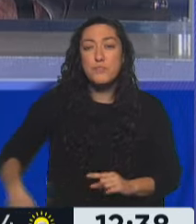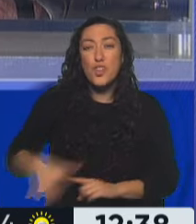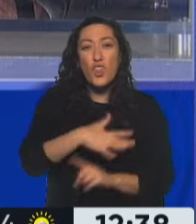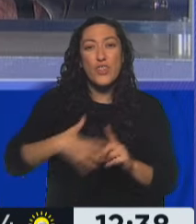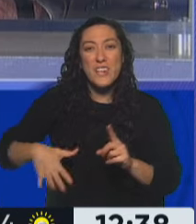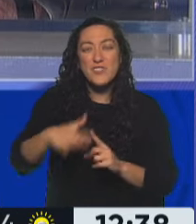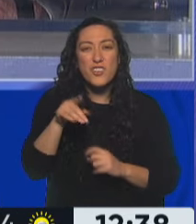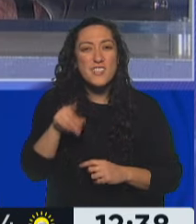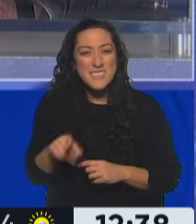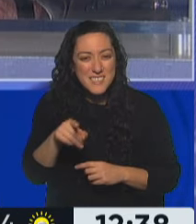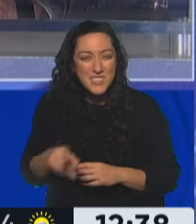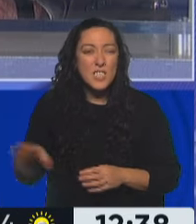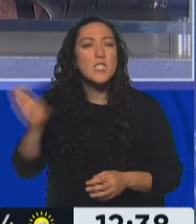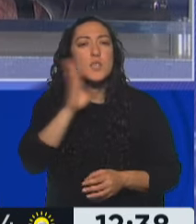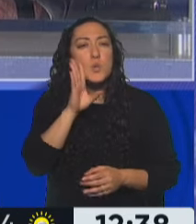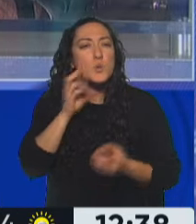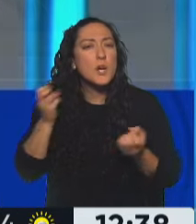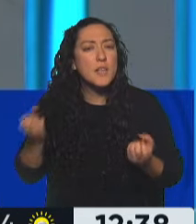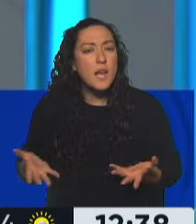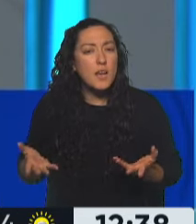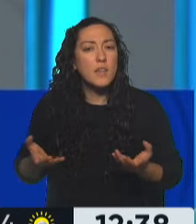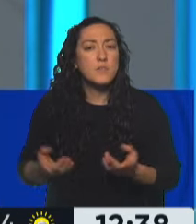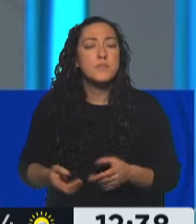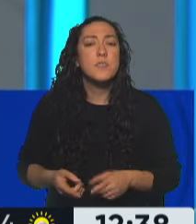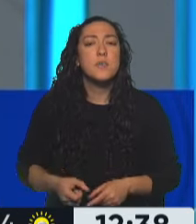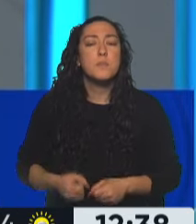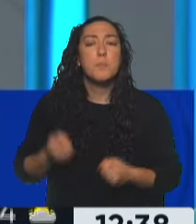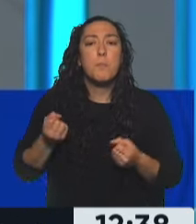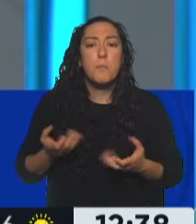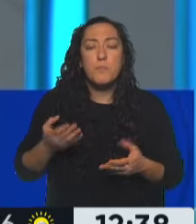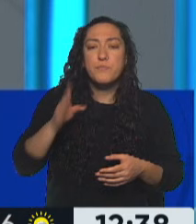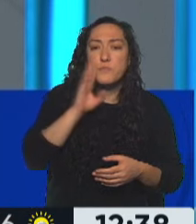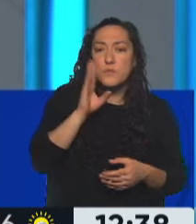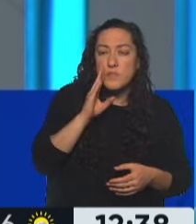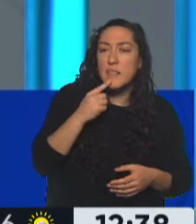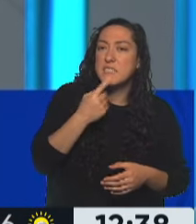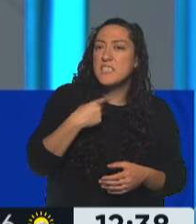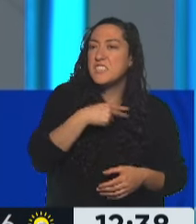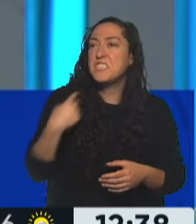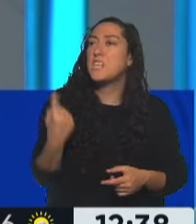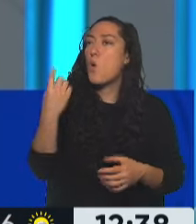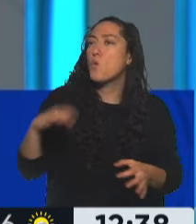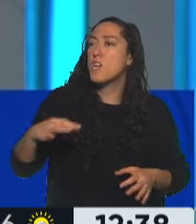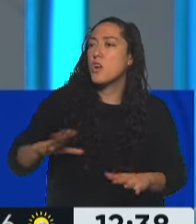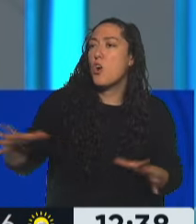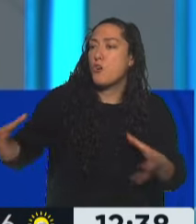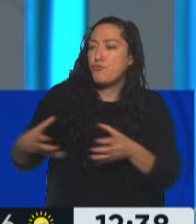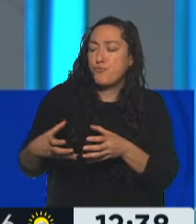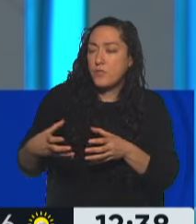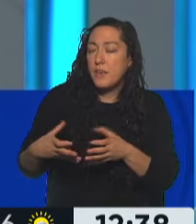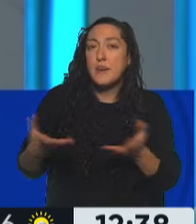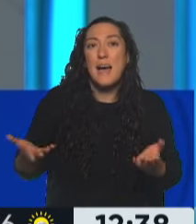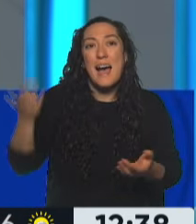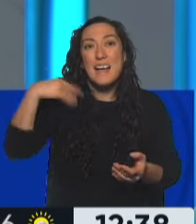¿cómo juega Estados Unidos? Porque sabemos que si bien reconoce una sola China, hay un acuerdo ahí en Taiwán. De hecho, me acuerdo que estaba muy claro cuando gobernaba